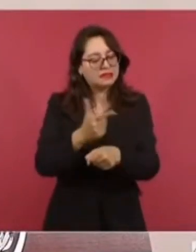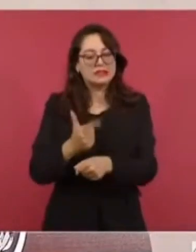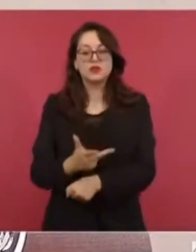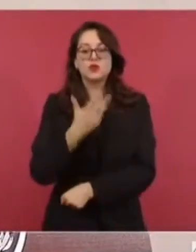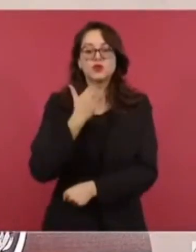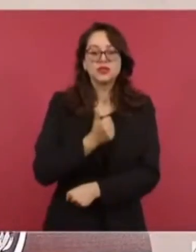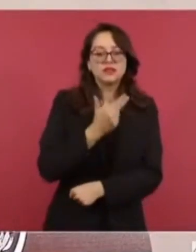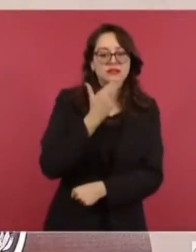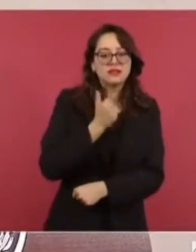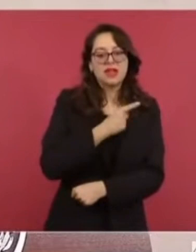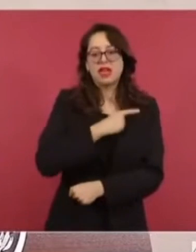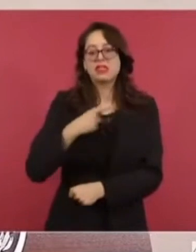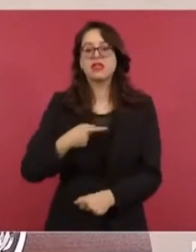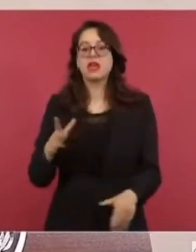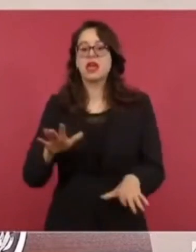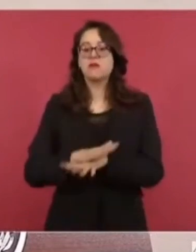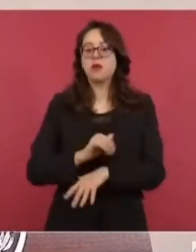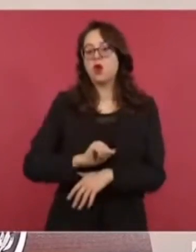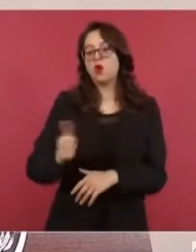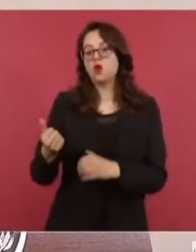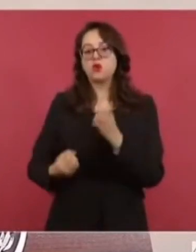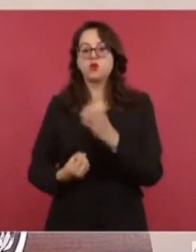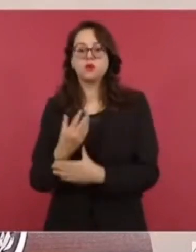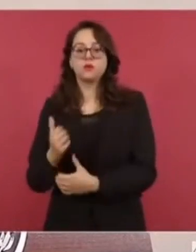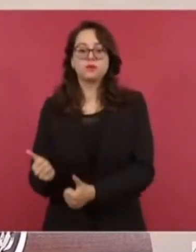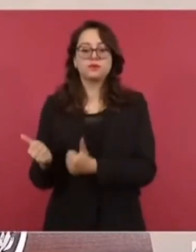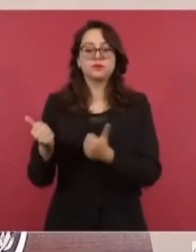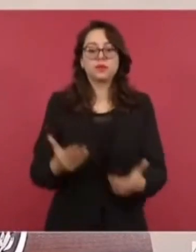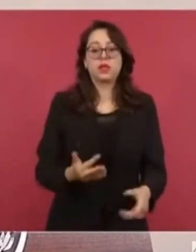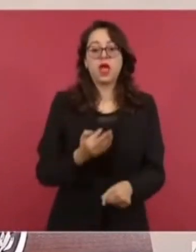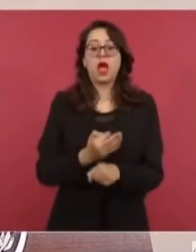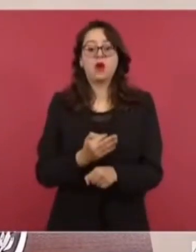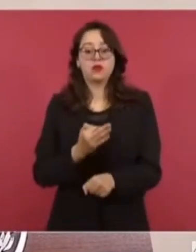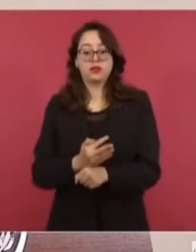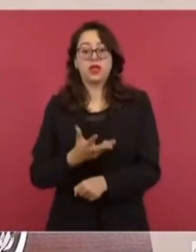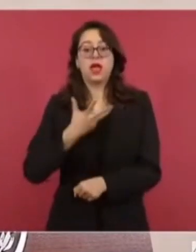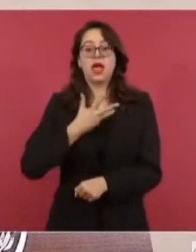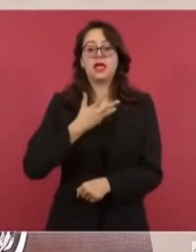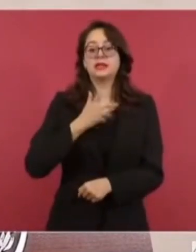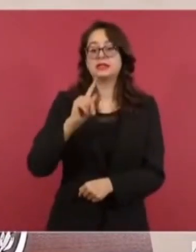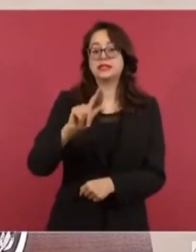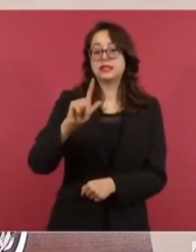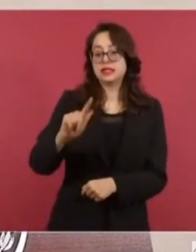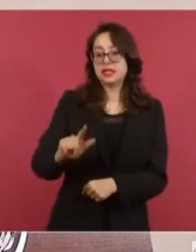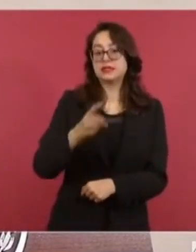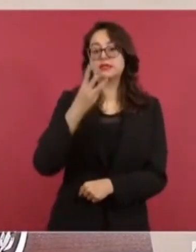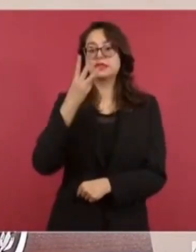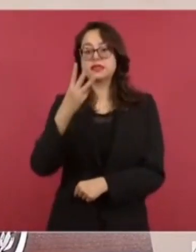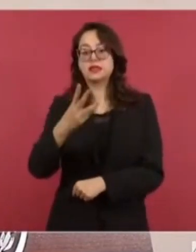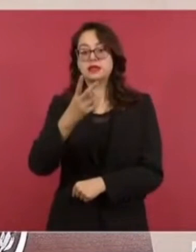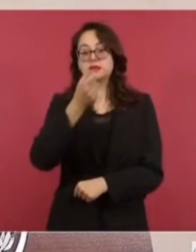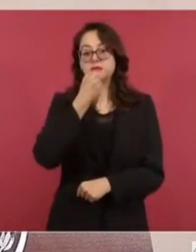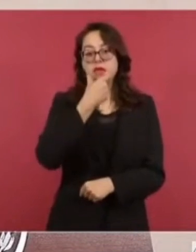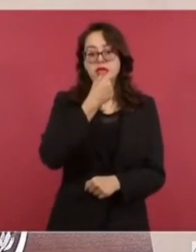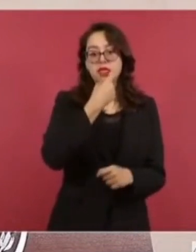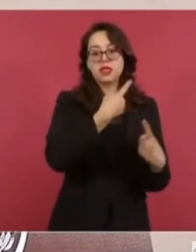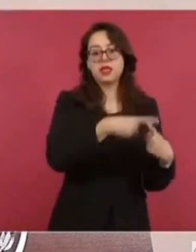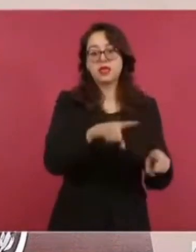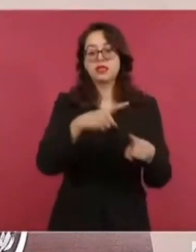está trabajando en ella. Se cuenta con 76 claves de medicamentos y material de curación